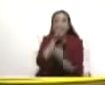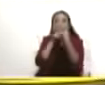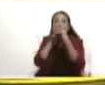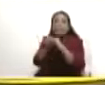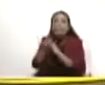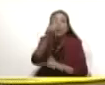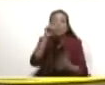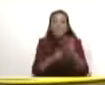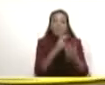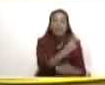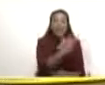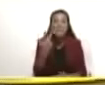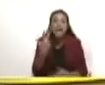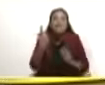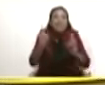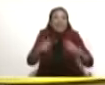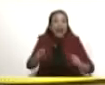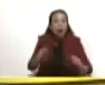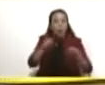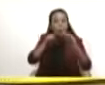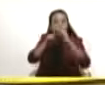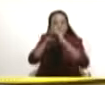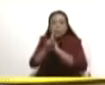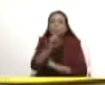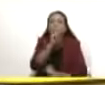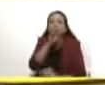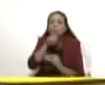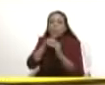En el año 2023 nos los trataron de aplicar,